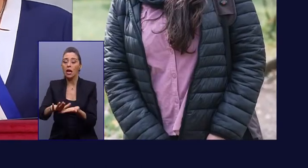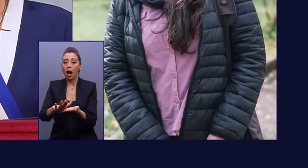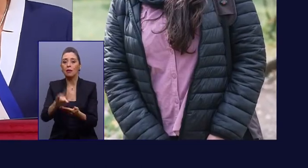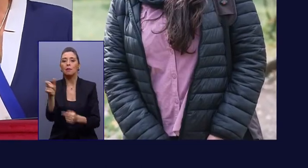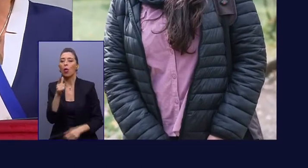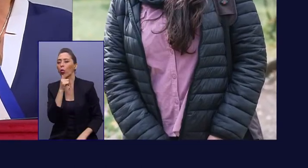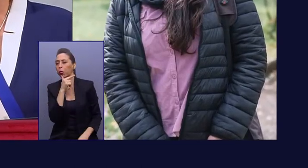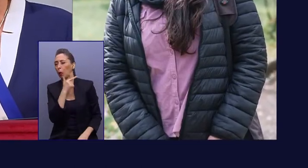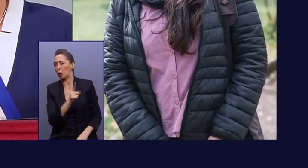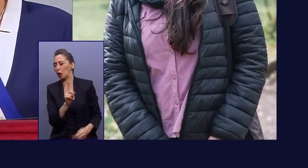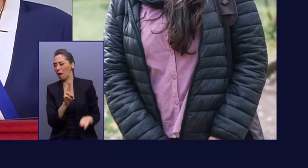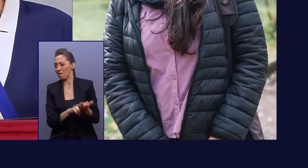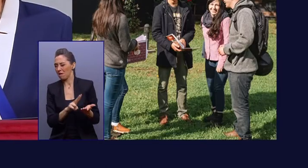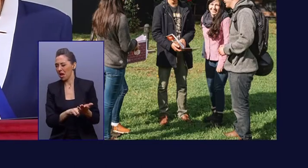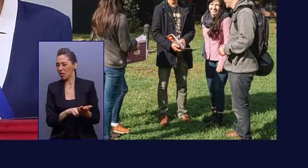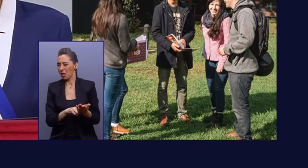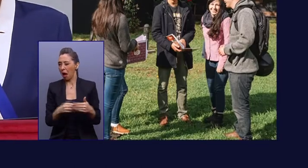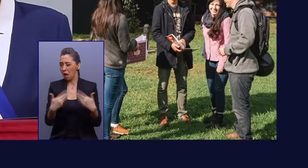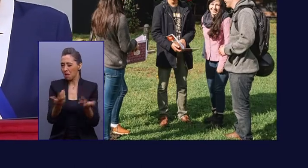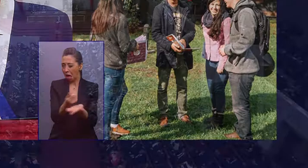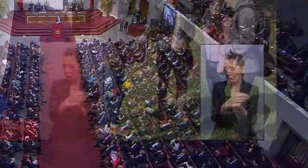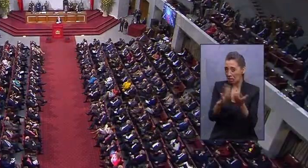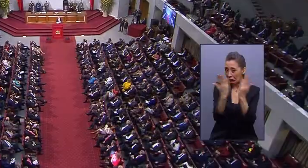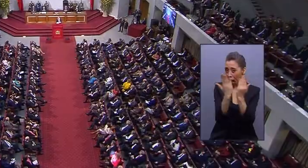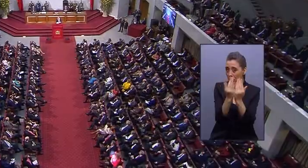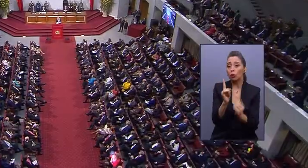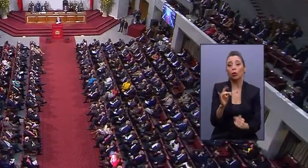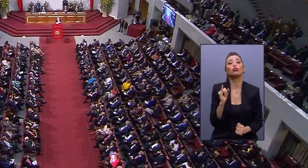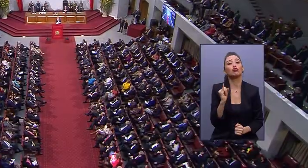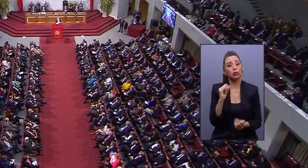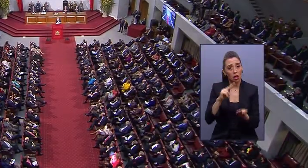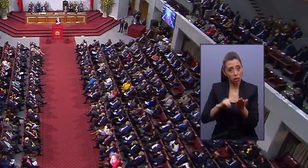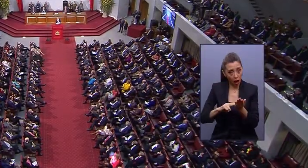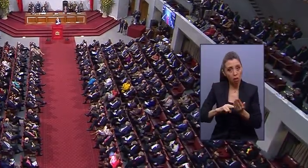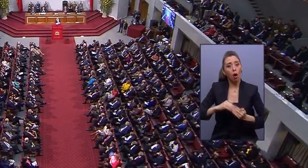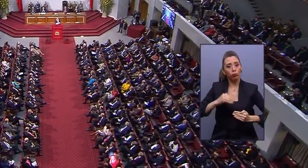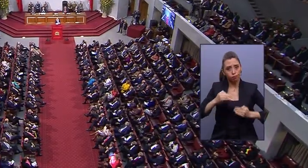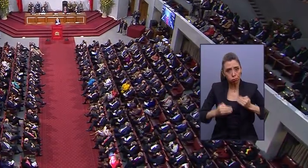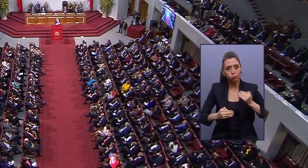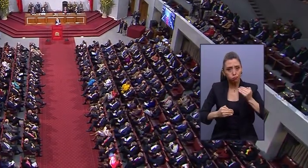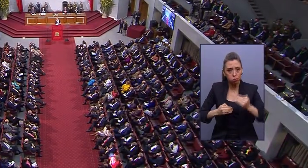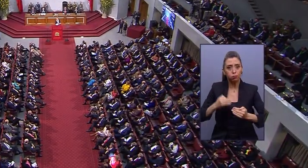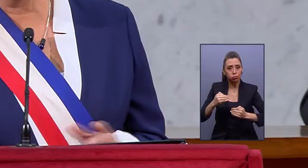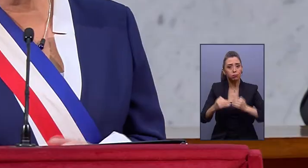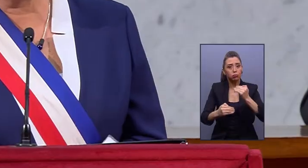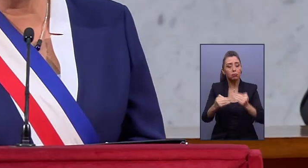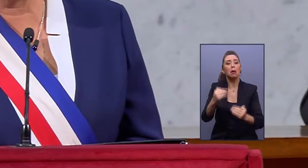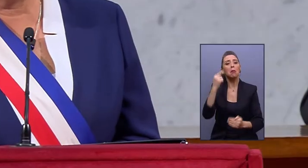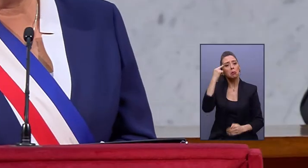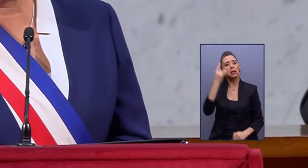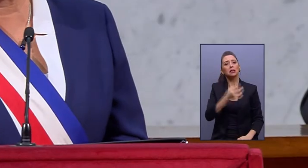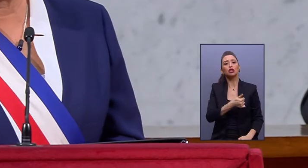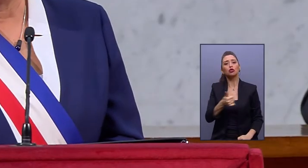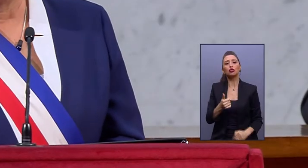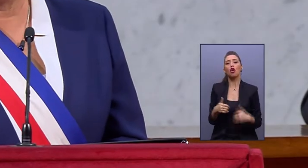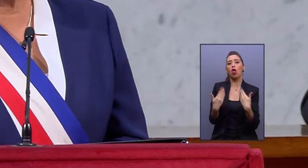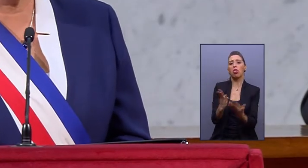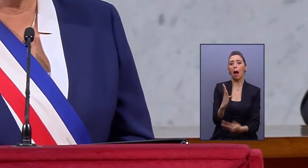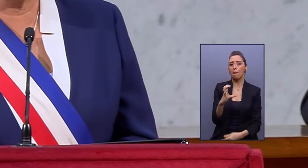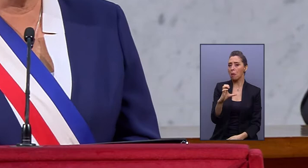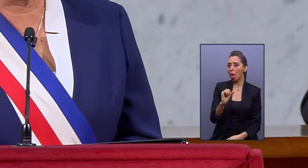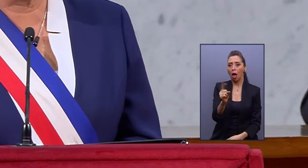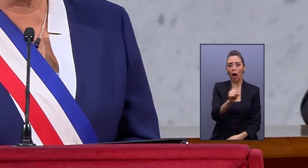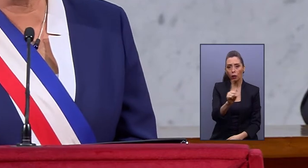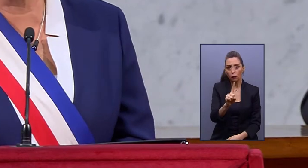de la verdad y el alcance de la gratuidad, quiero decirles que es una realidad que avanza a paso firme. Y no estamos hablando solamente de becas.